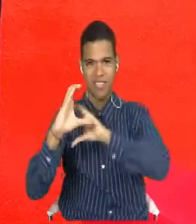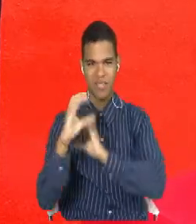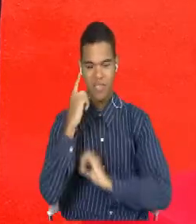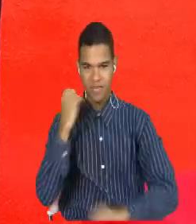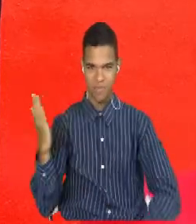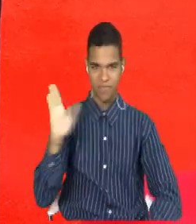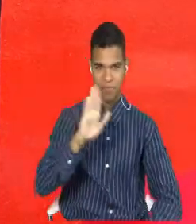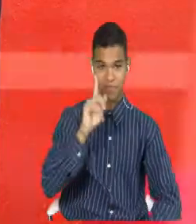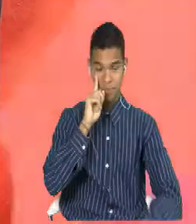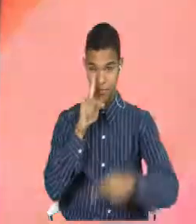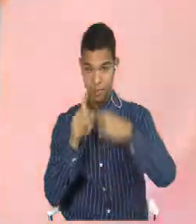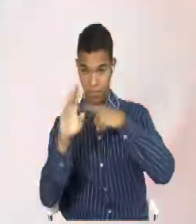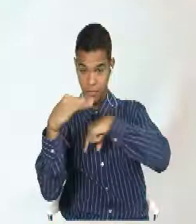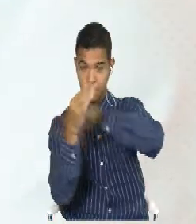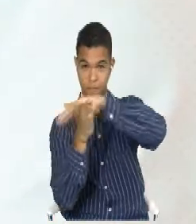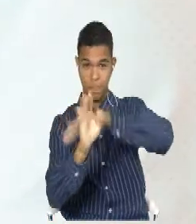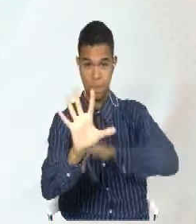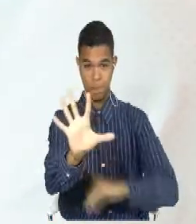pausa y ya regresamos.